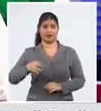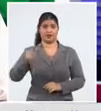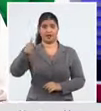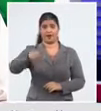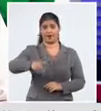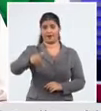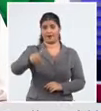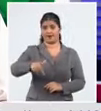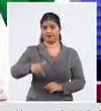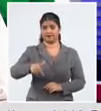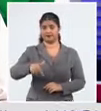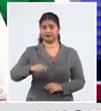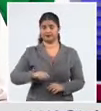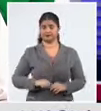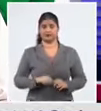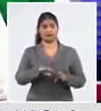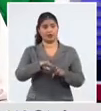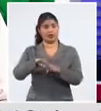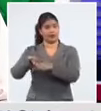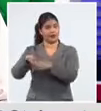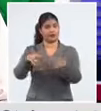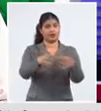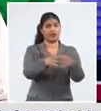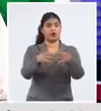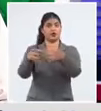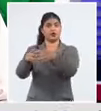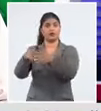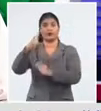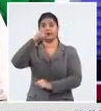Por grupos de edades, nuevamente, una